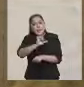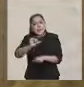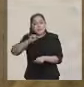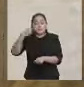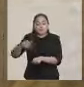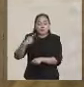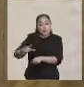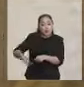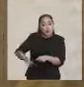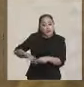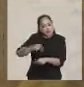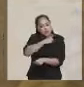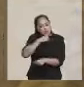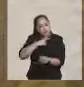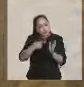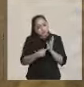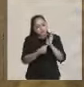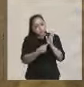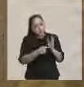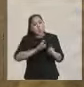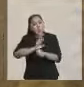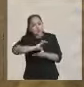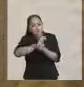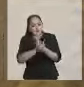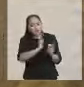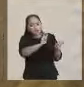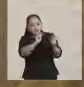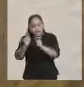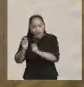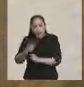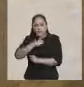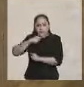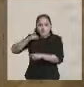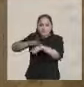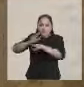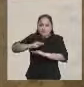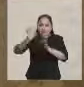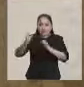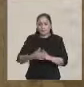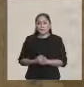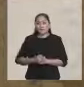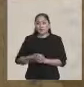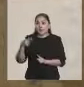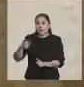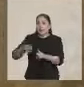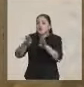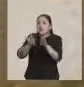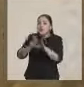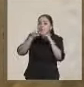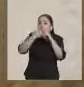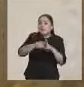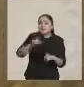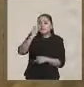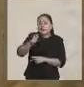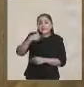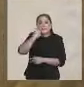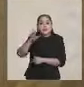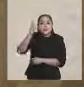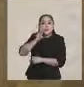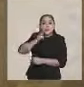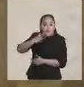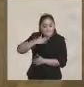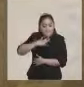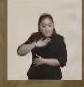seguimiento. Esto es, la agenda de corrupción es bastante más integral, pero arranca lisa y llanamente por estar dispuesto a comprobar que